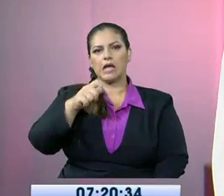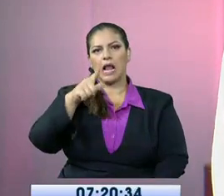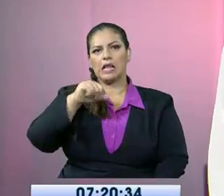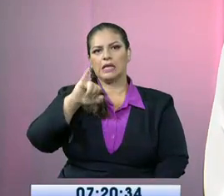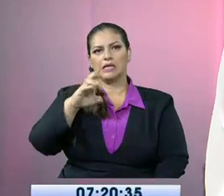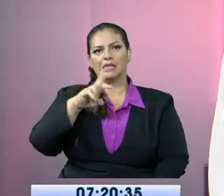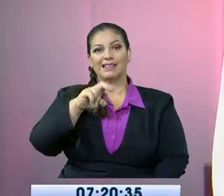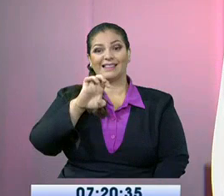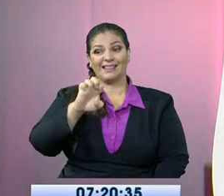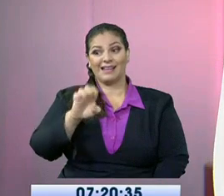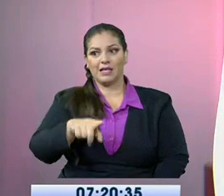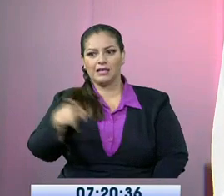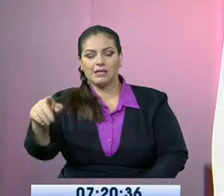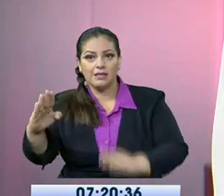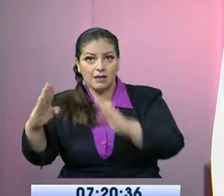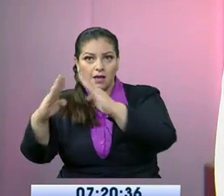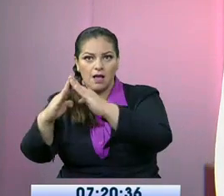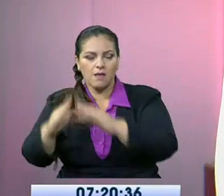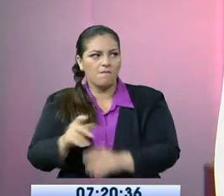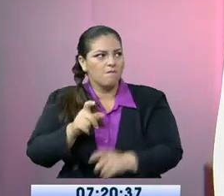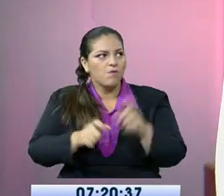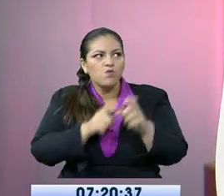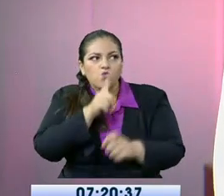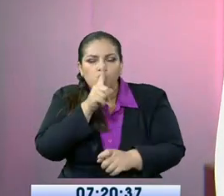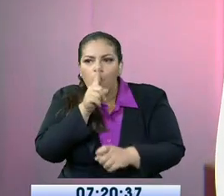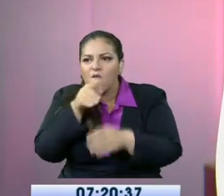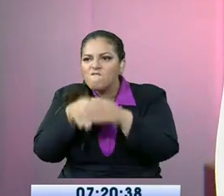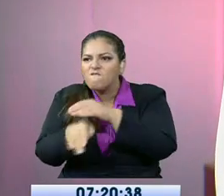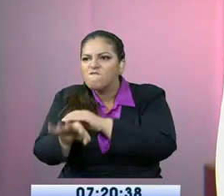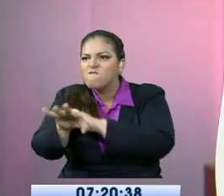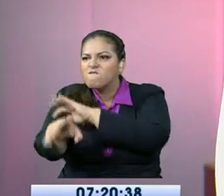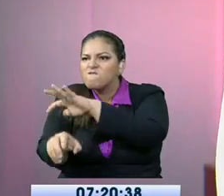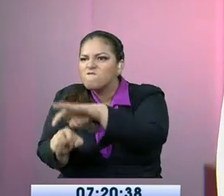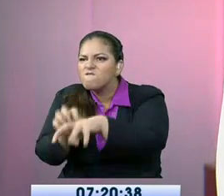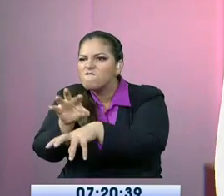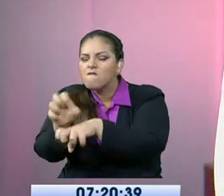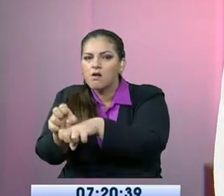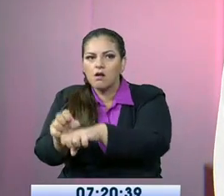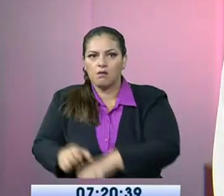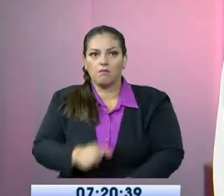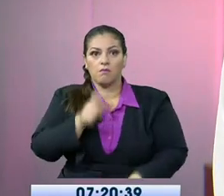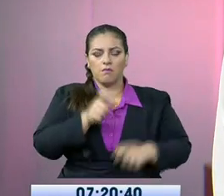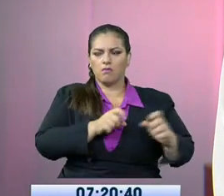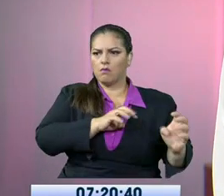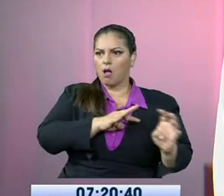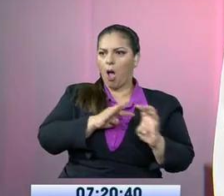era que los vecinos de la zona se unieran y capturaran a uno de los sospechosos.